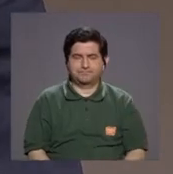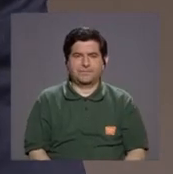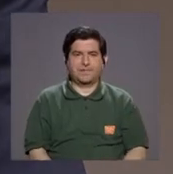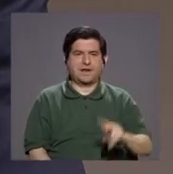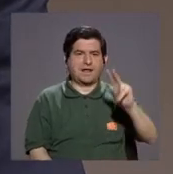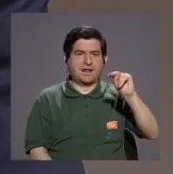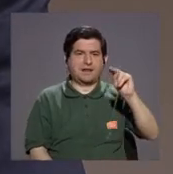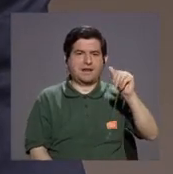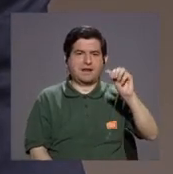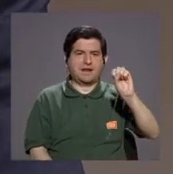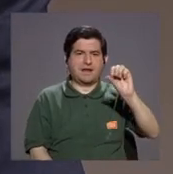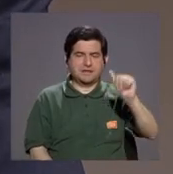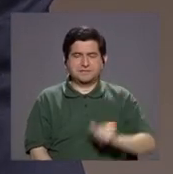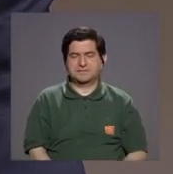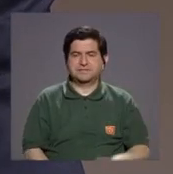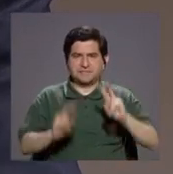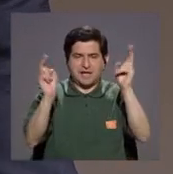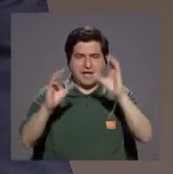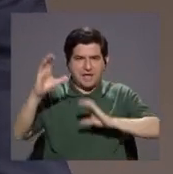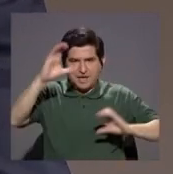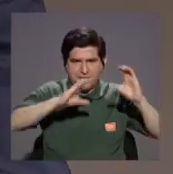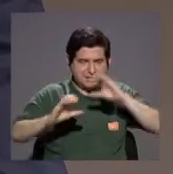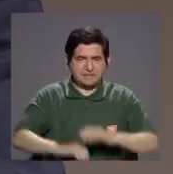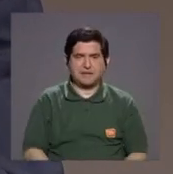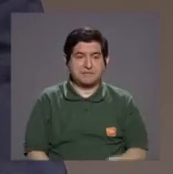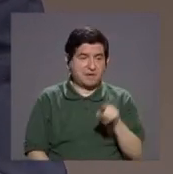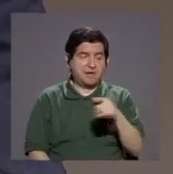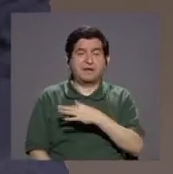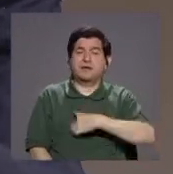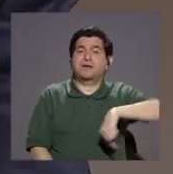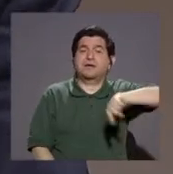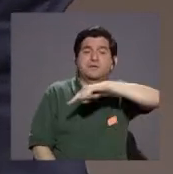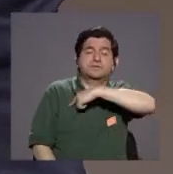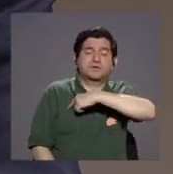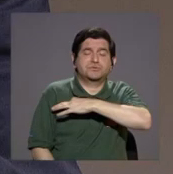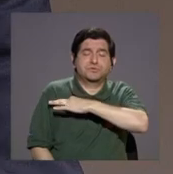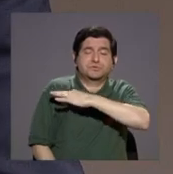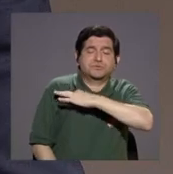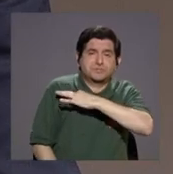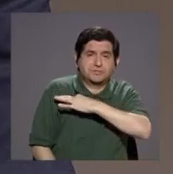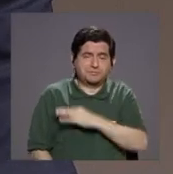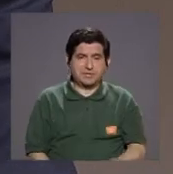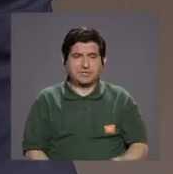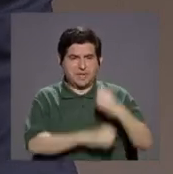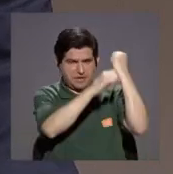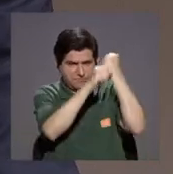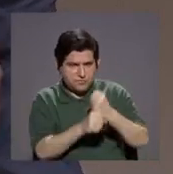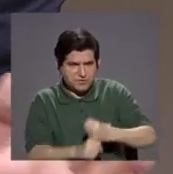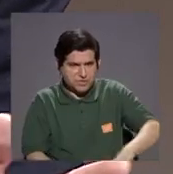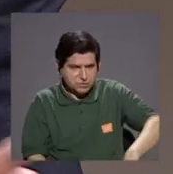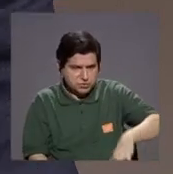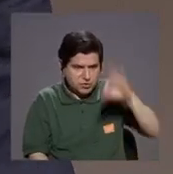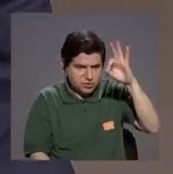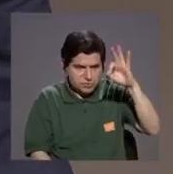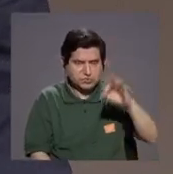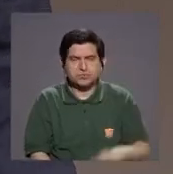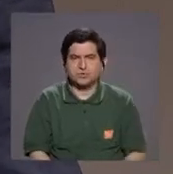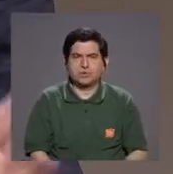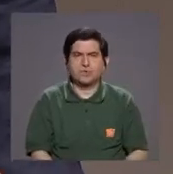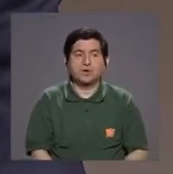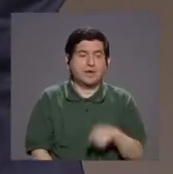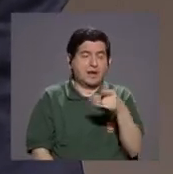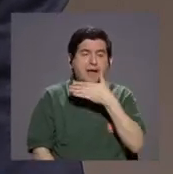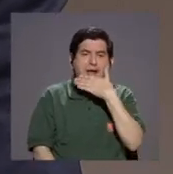la nasa para el tema científico la nasa no se ha invitado a la fundación a que escojamos o elijamos